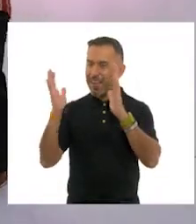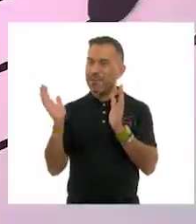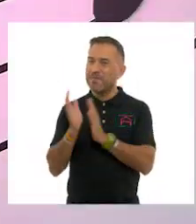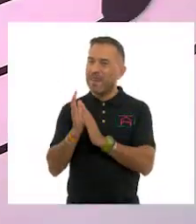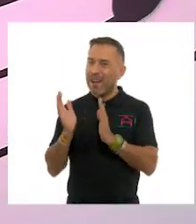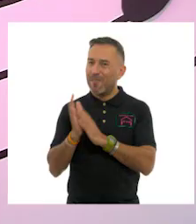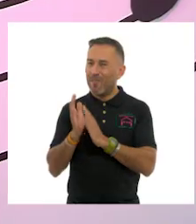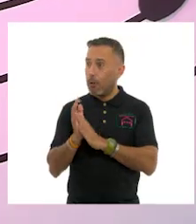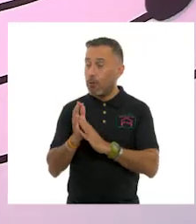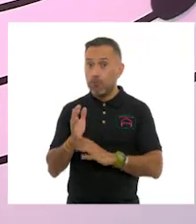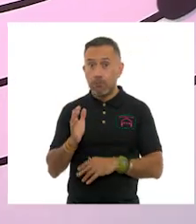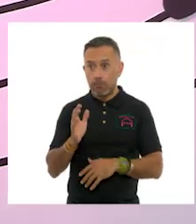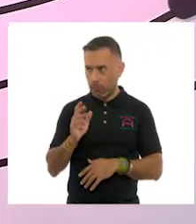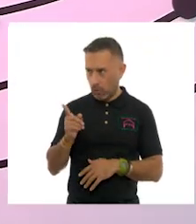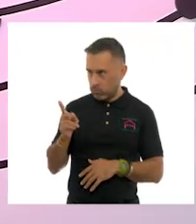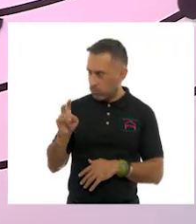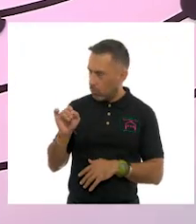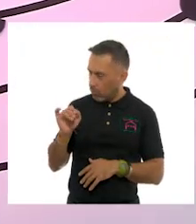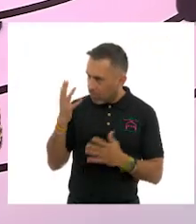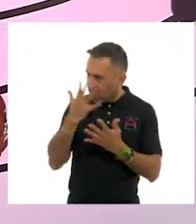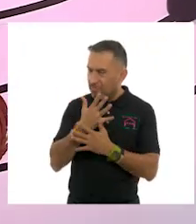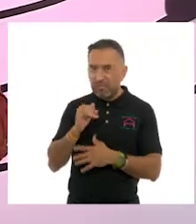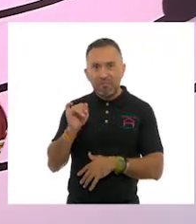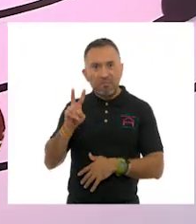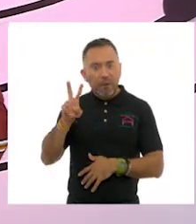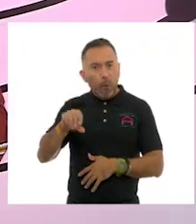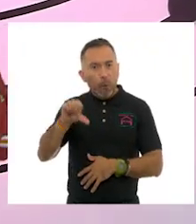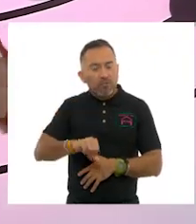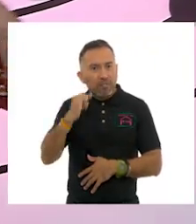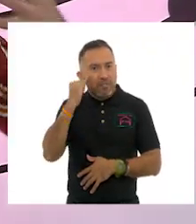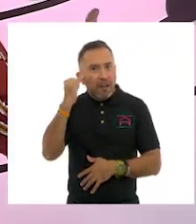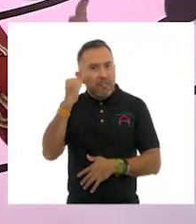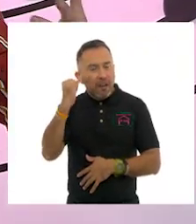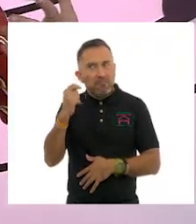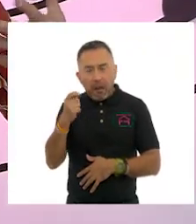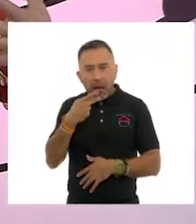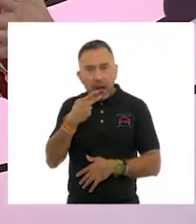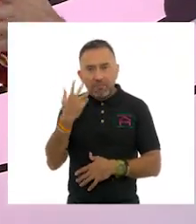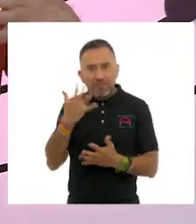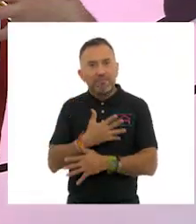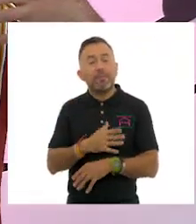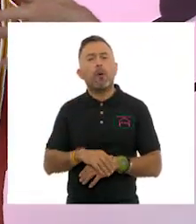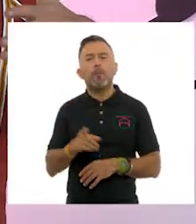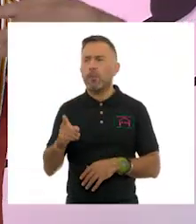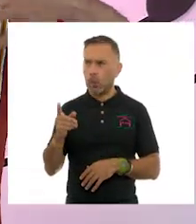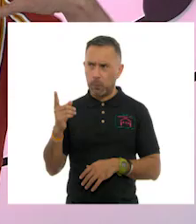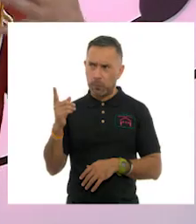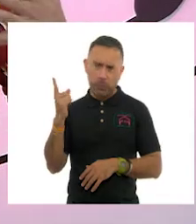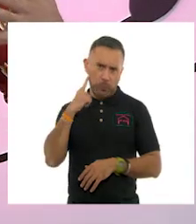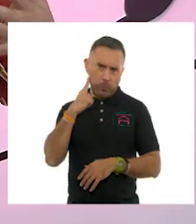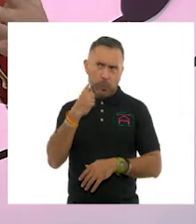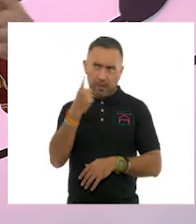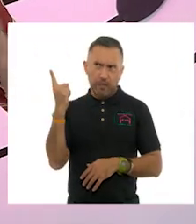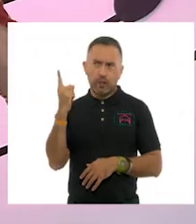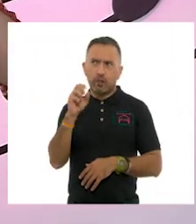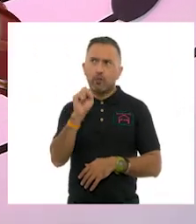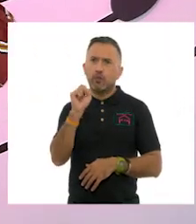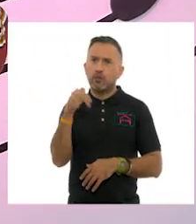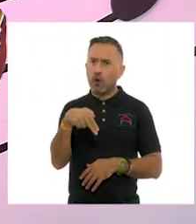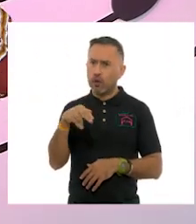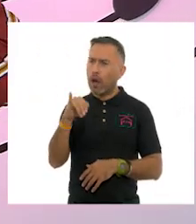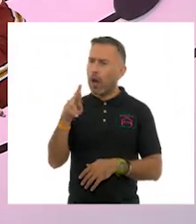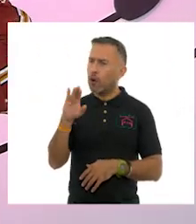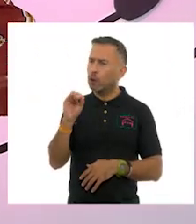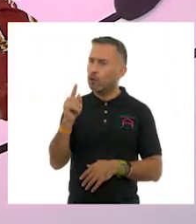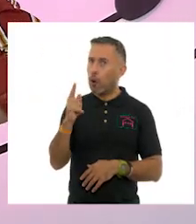¿Qué? Oye, pues sí era cierto. Oye, Zenén, yo sé que los sones jarochos suelen ser de dominio popular, pero un